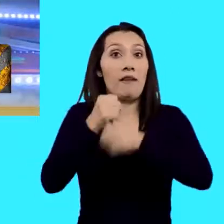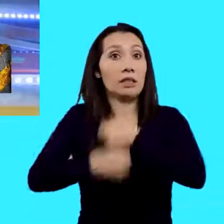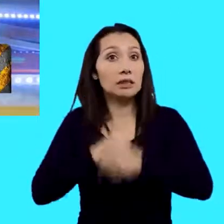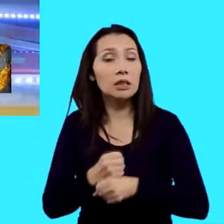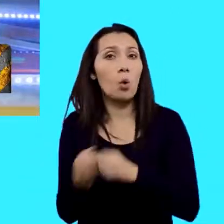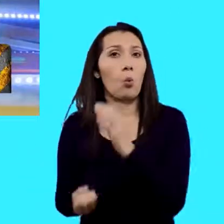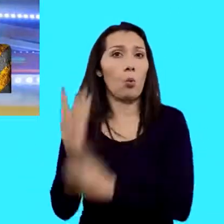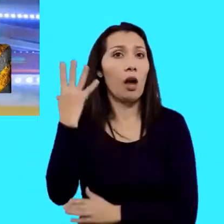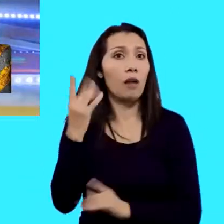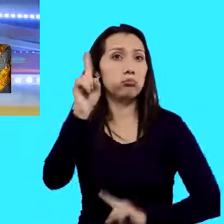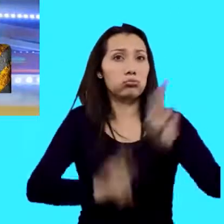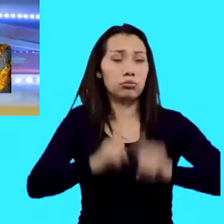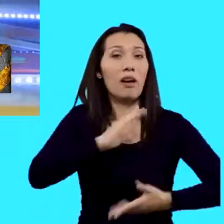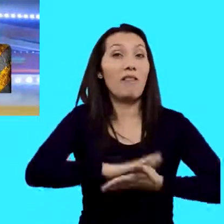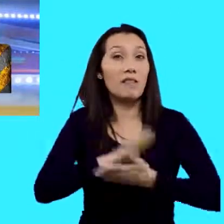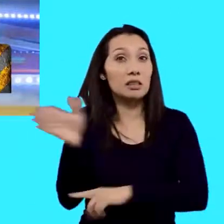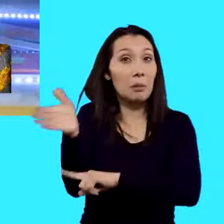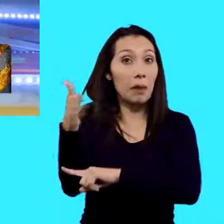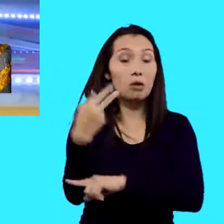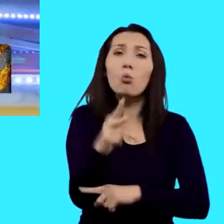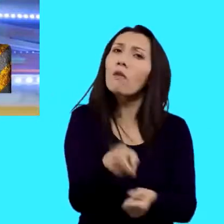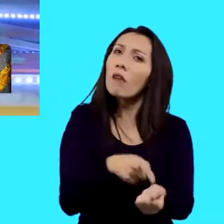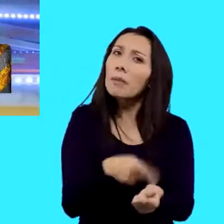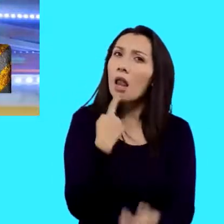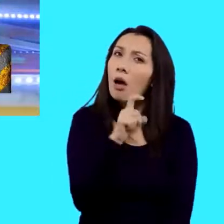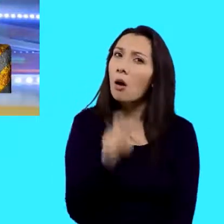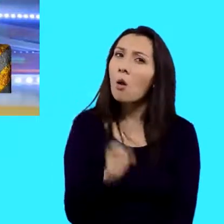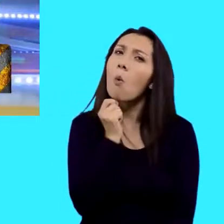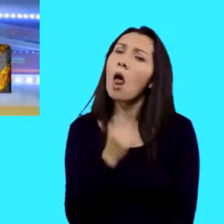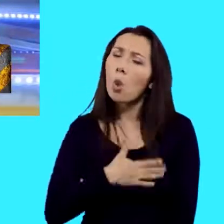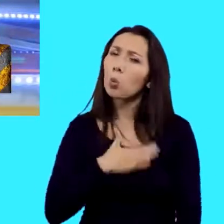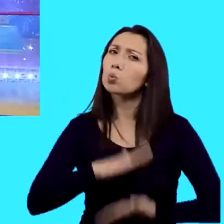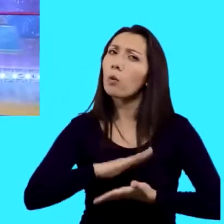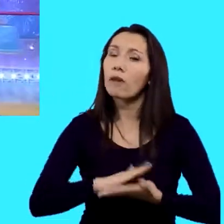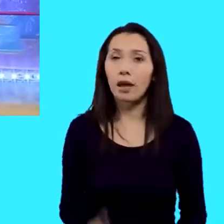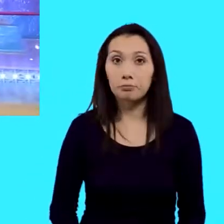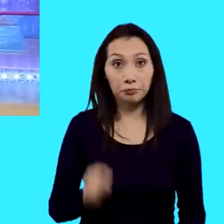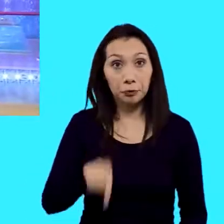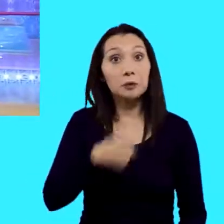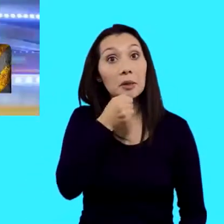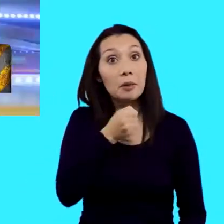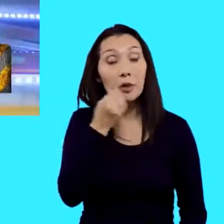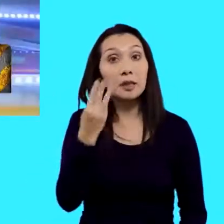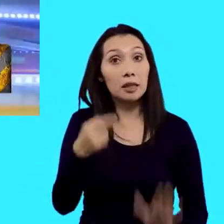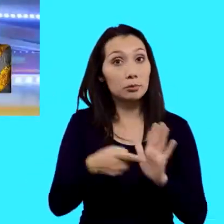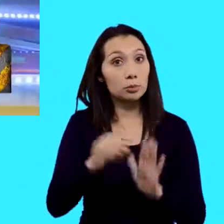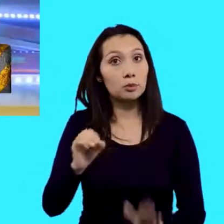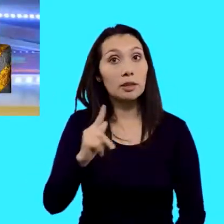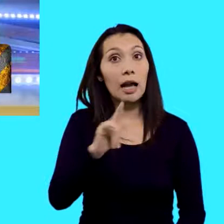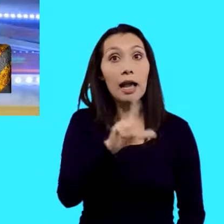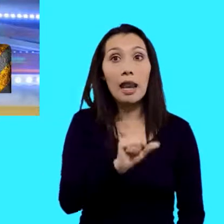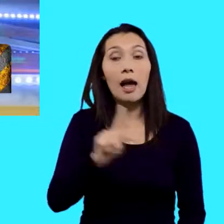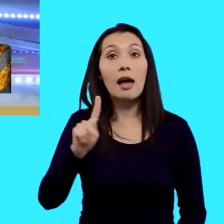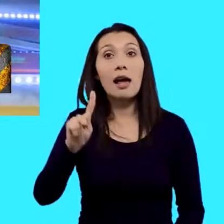aniversarios, años nuevos, fiestas patrias y en tu familia. ¿Qué les gusta celebrar? Hoy nuestros reporteros 3.0, Kayla